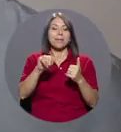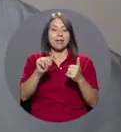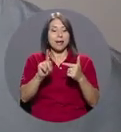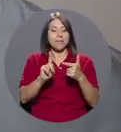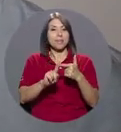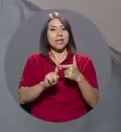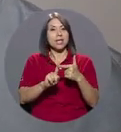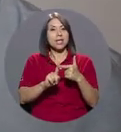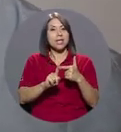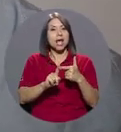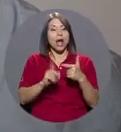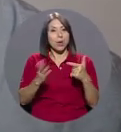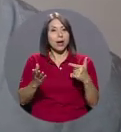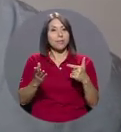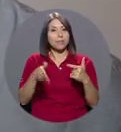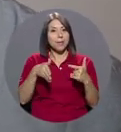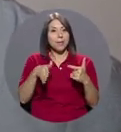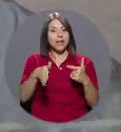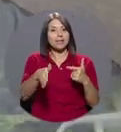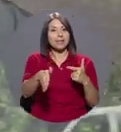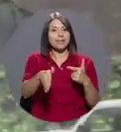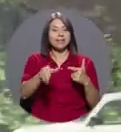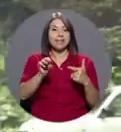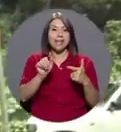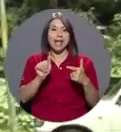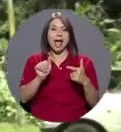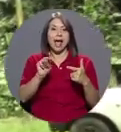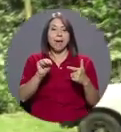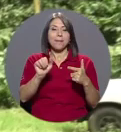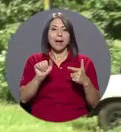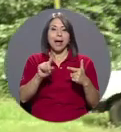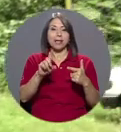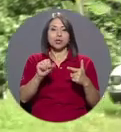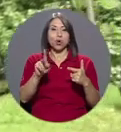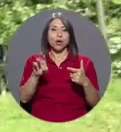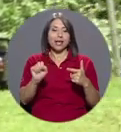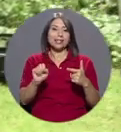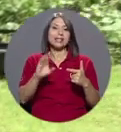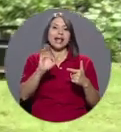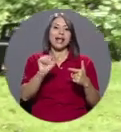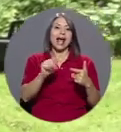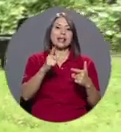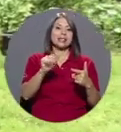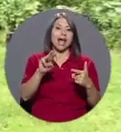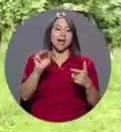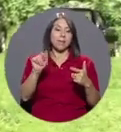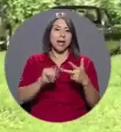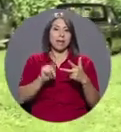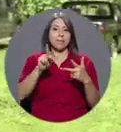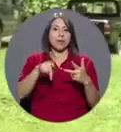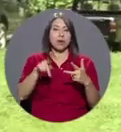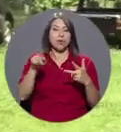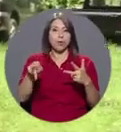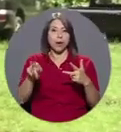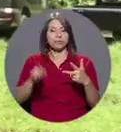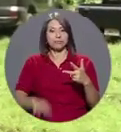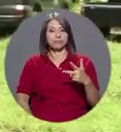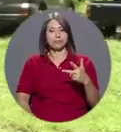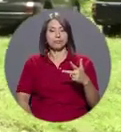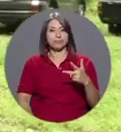ahora principalmente de los peces de Amazonía, como cachama y pirarucu,